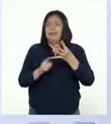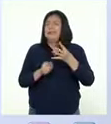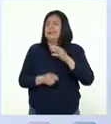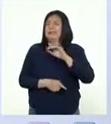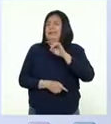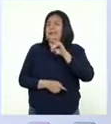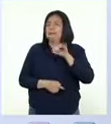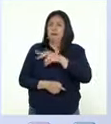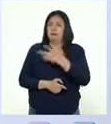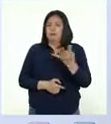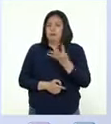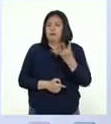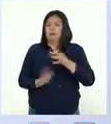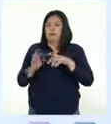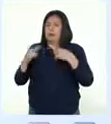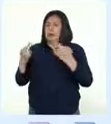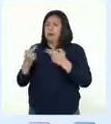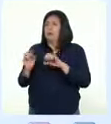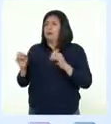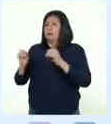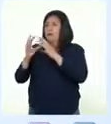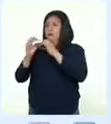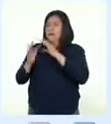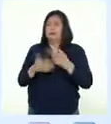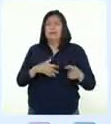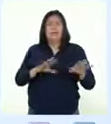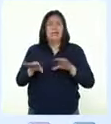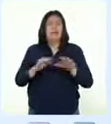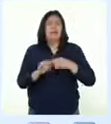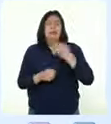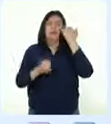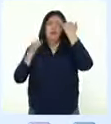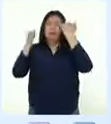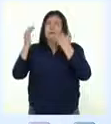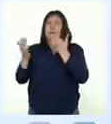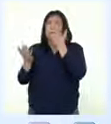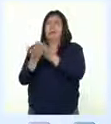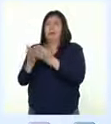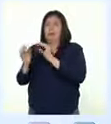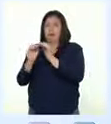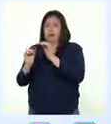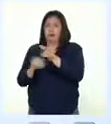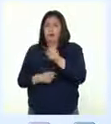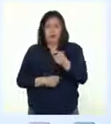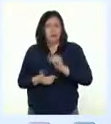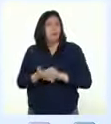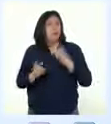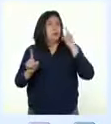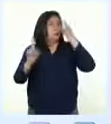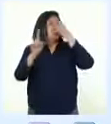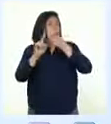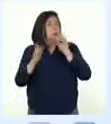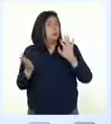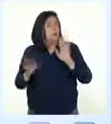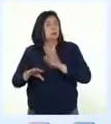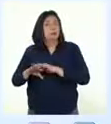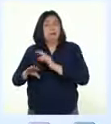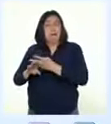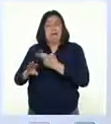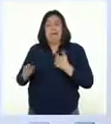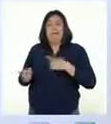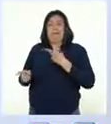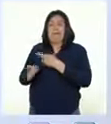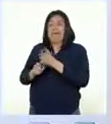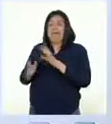Nashley, quienes tuvieron una reunión virtual para construir una propuesta conjunta con el objetivo de prevenir los